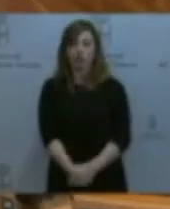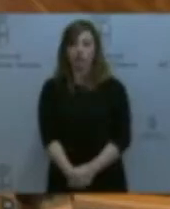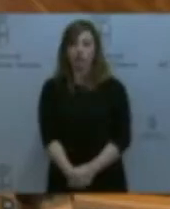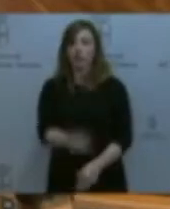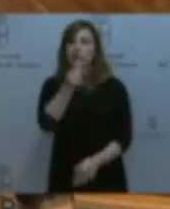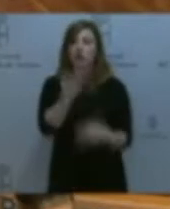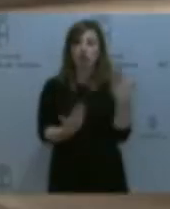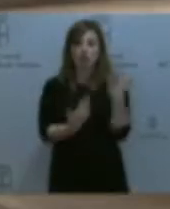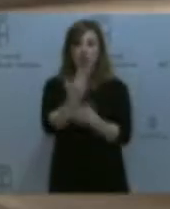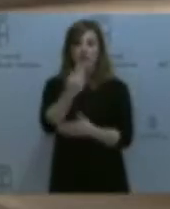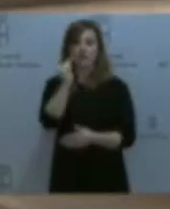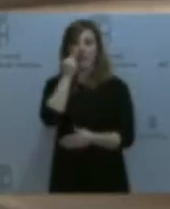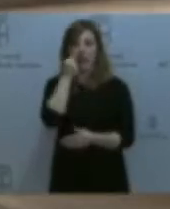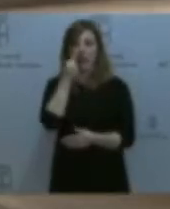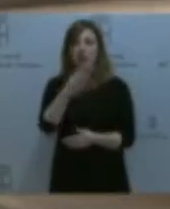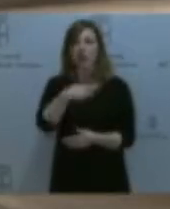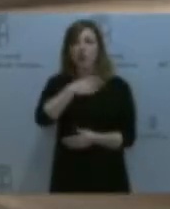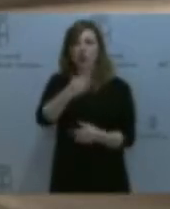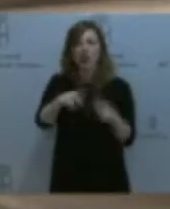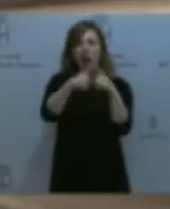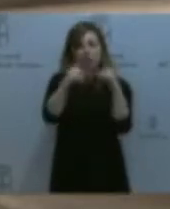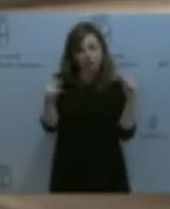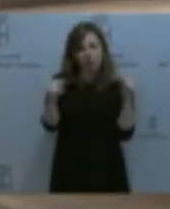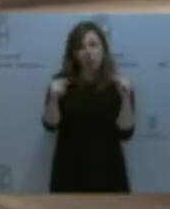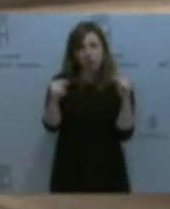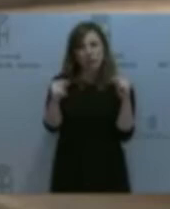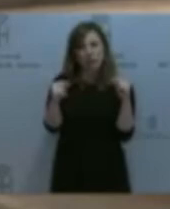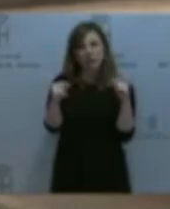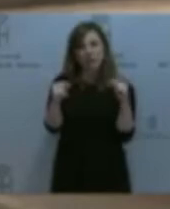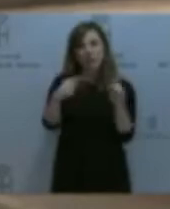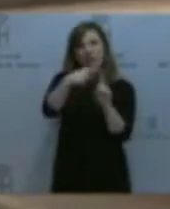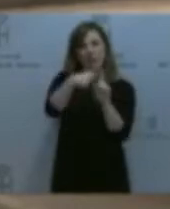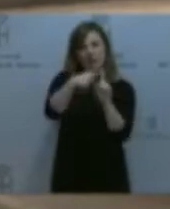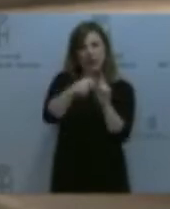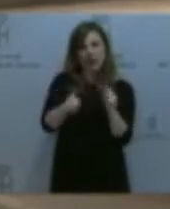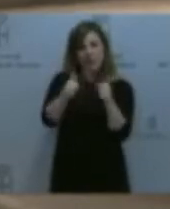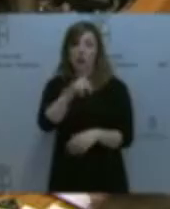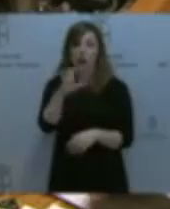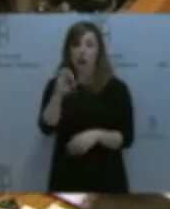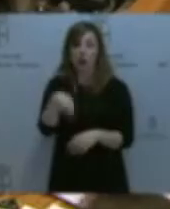Buenos días, señor Fernández. ¿Puede seguir Asturias con su actual nivel de dependencia?